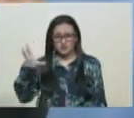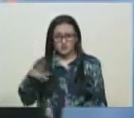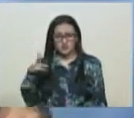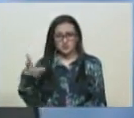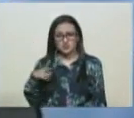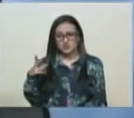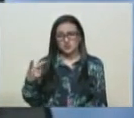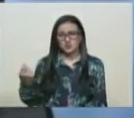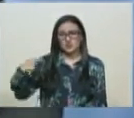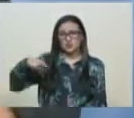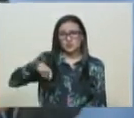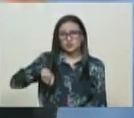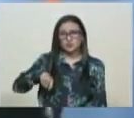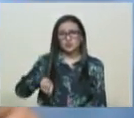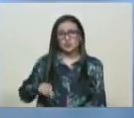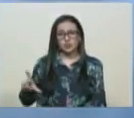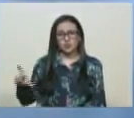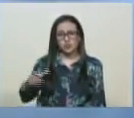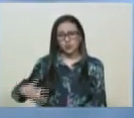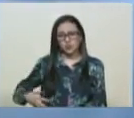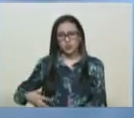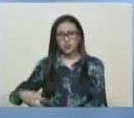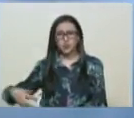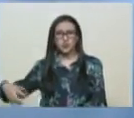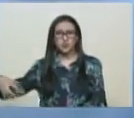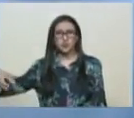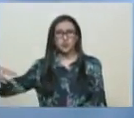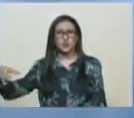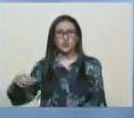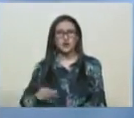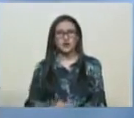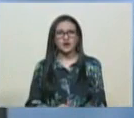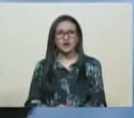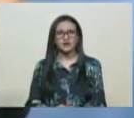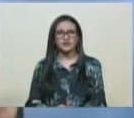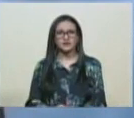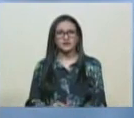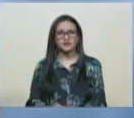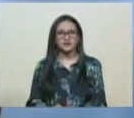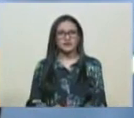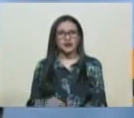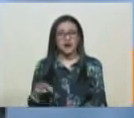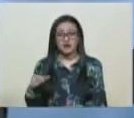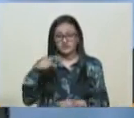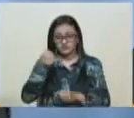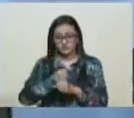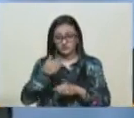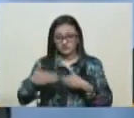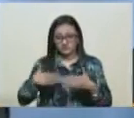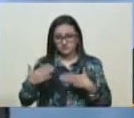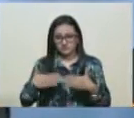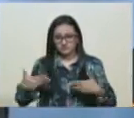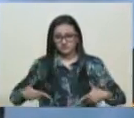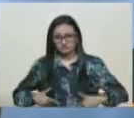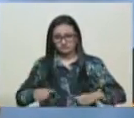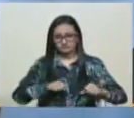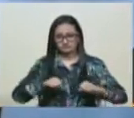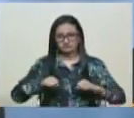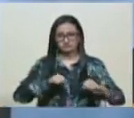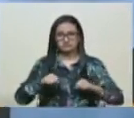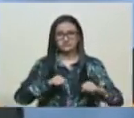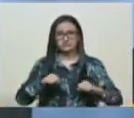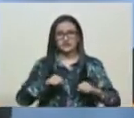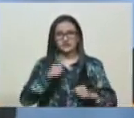sus torres, sus campos de golf, mientras que nosotros estábamos en permanente acción y en